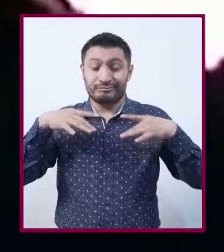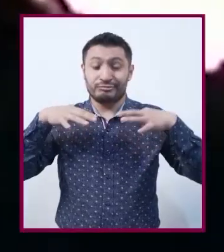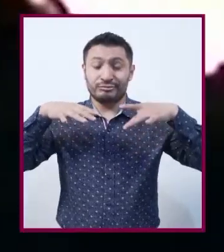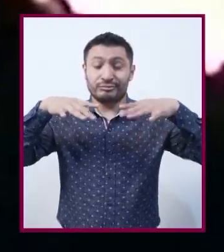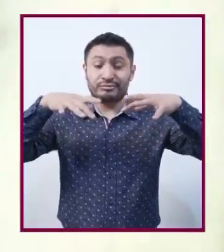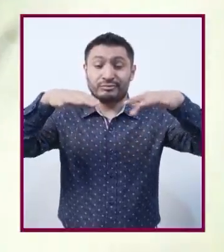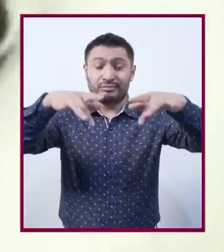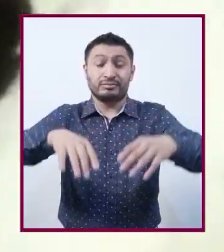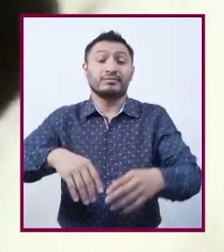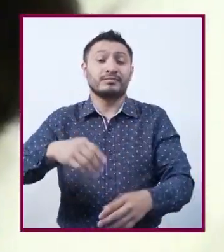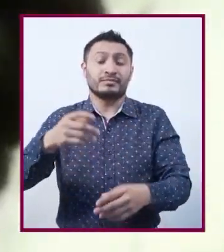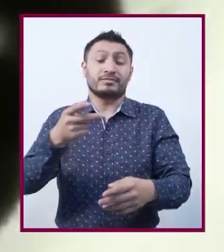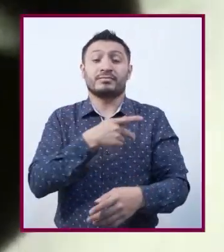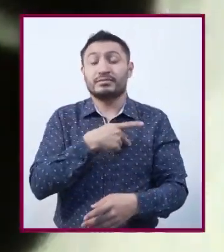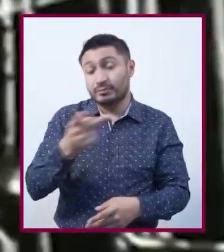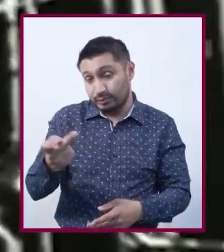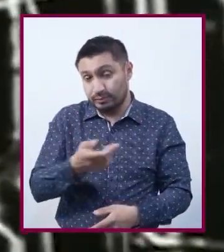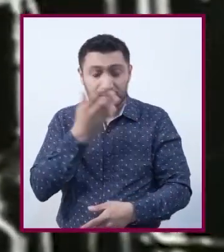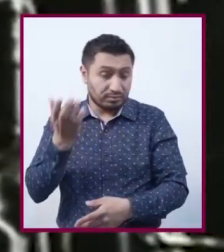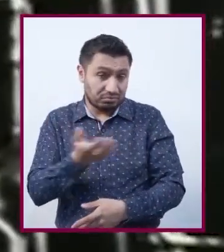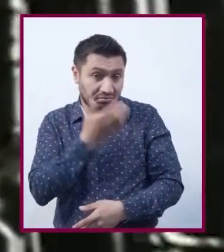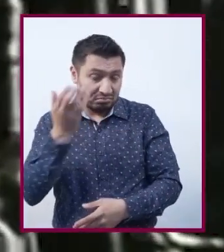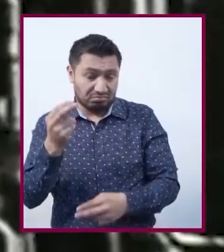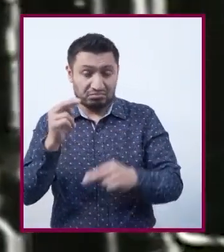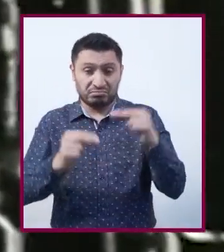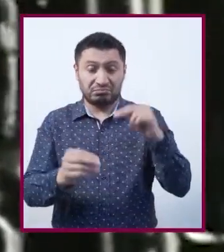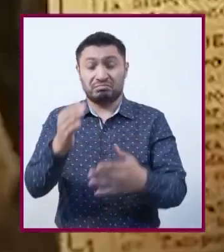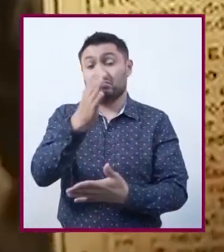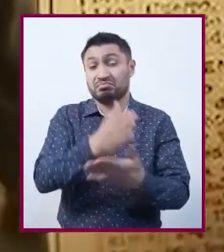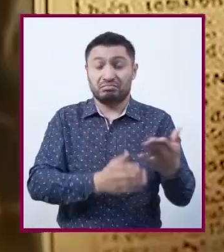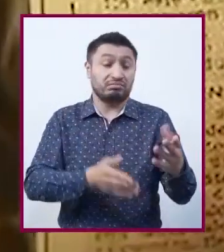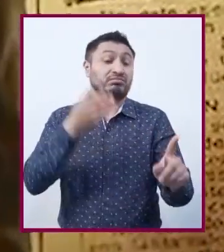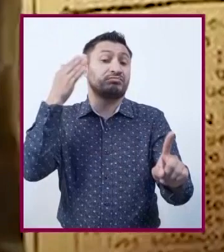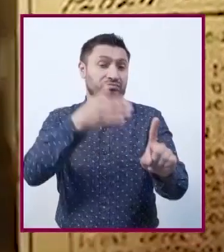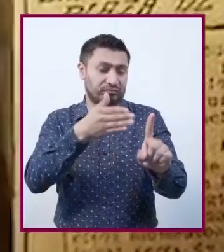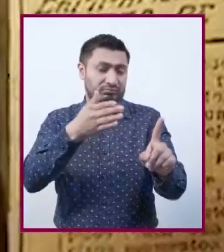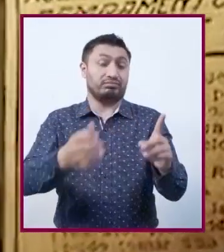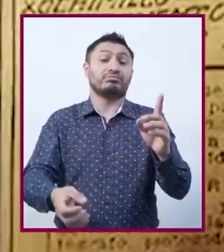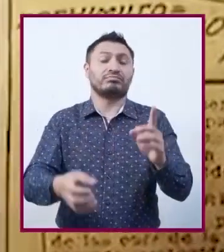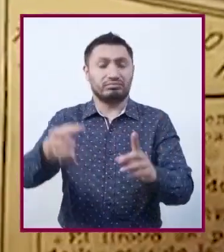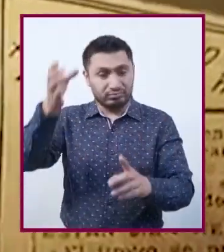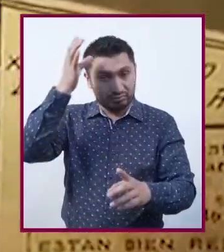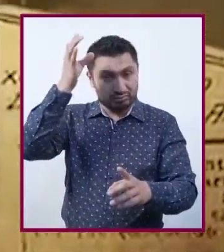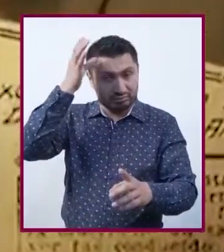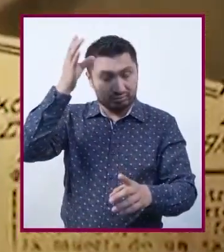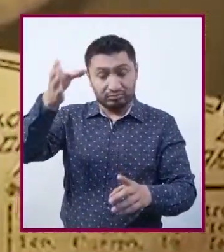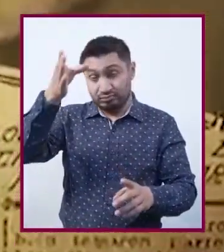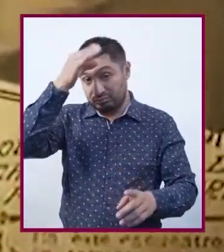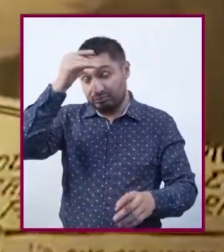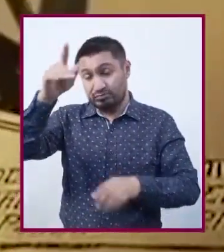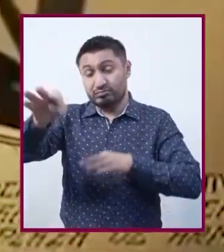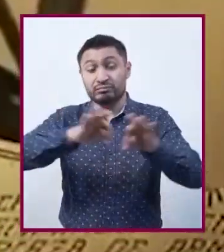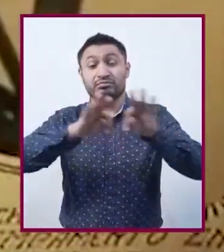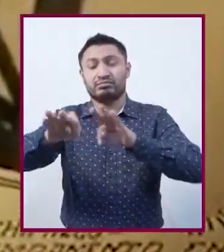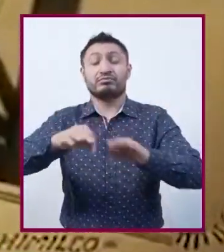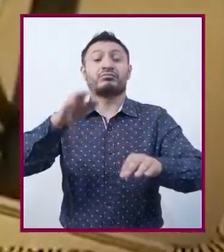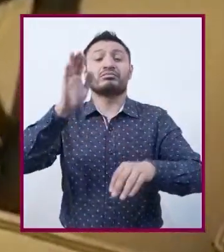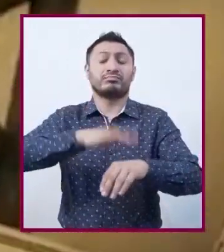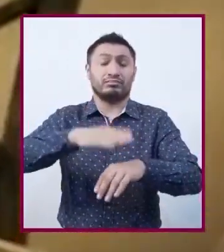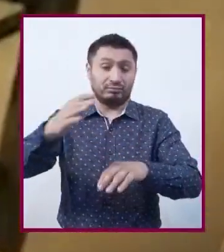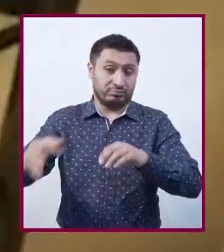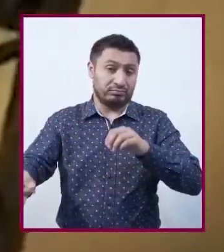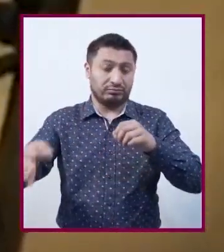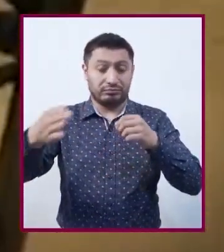provenientes de las clases medias y populares que buscaban principalmente una capacitación laboral, más cercana a